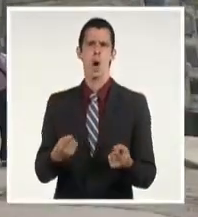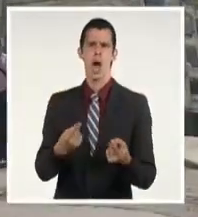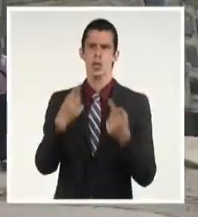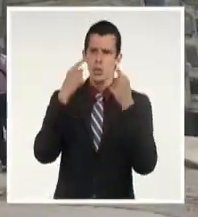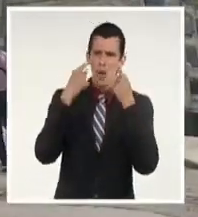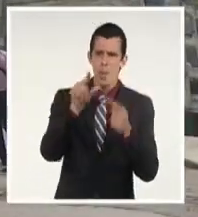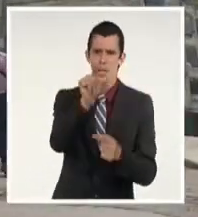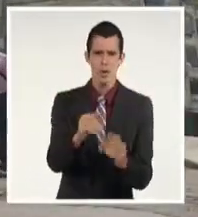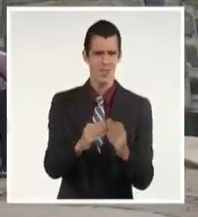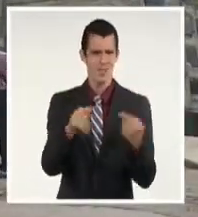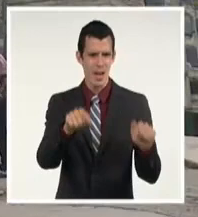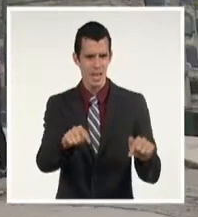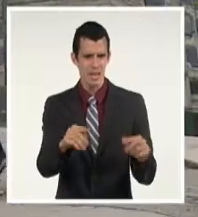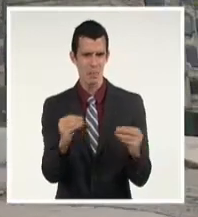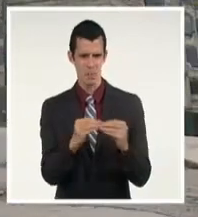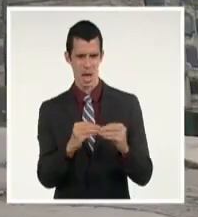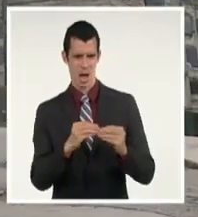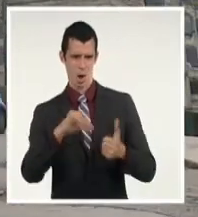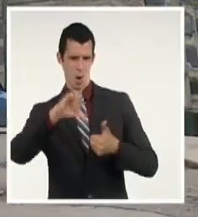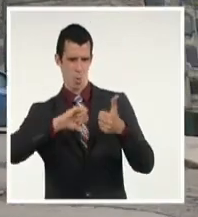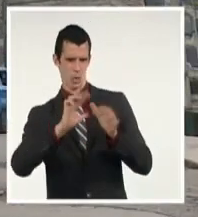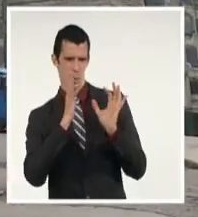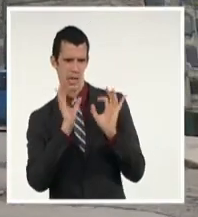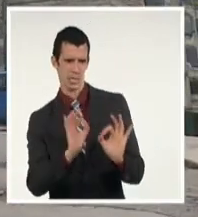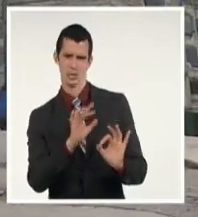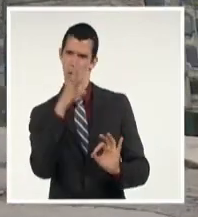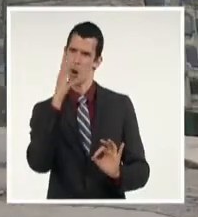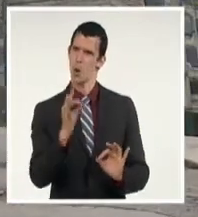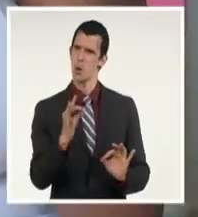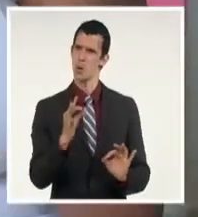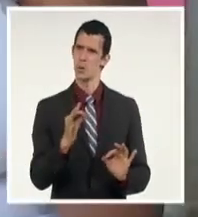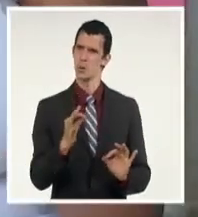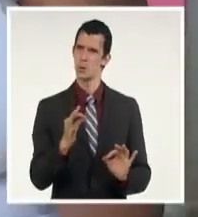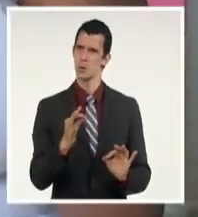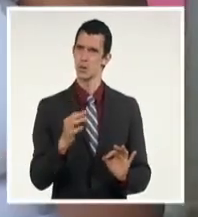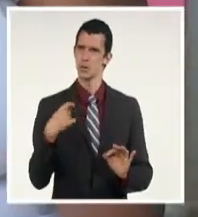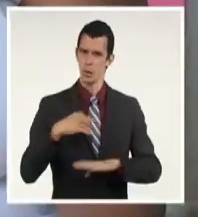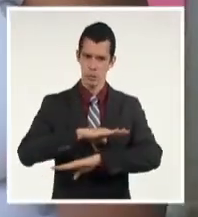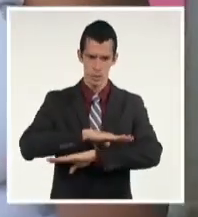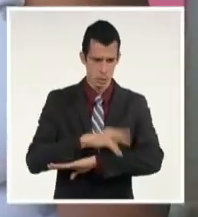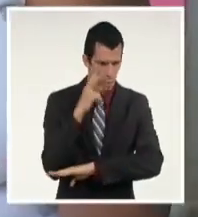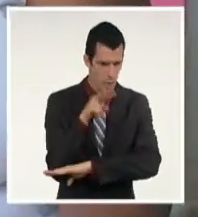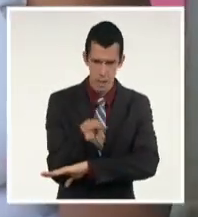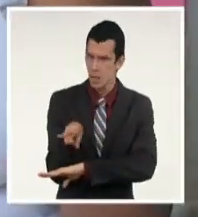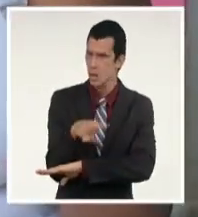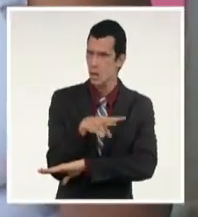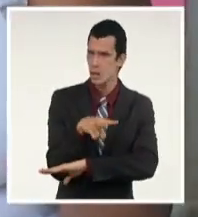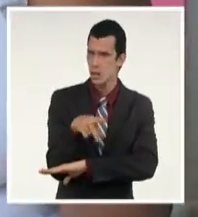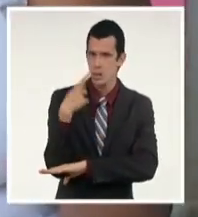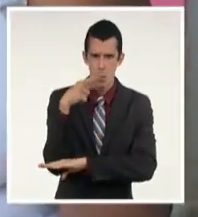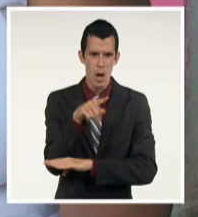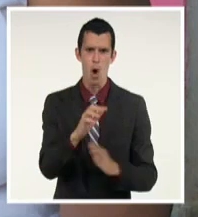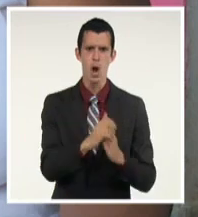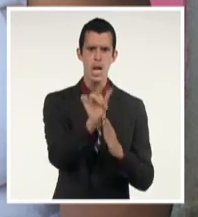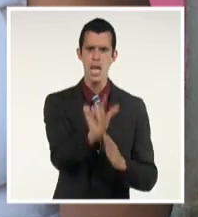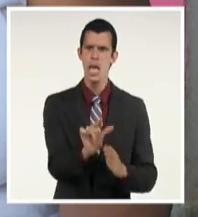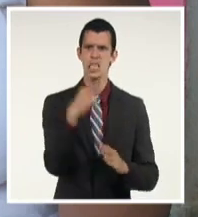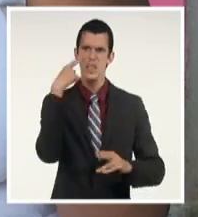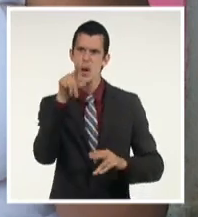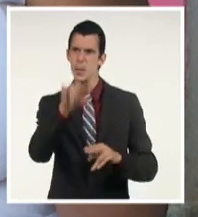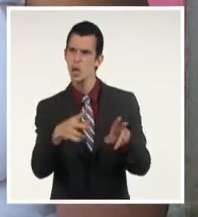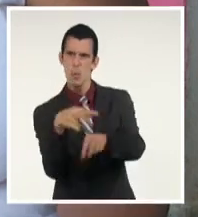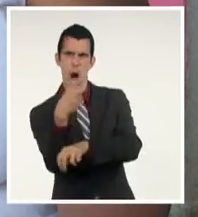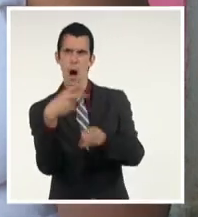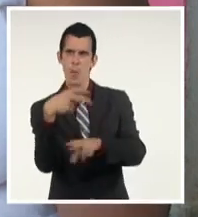balcón y los cabecillas no conocían ninguno. Pero en este barrio, donde se vio